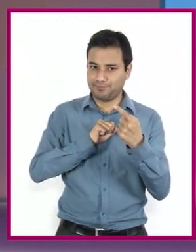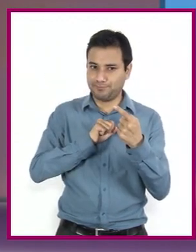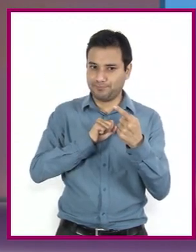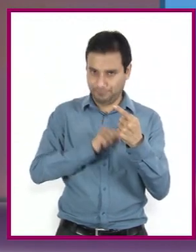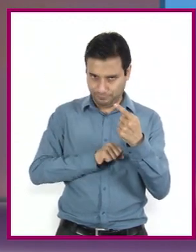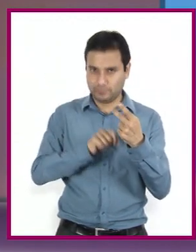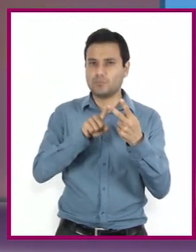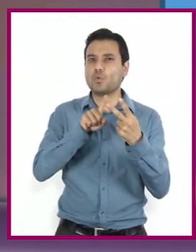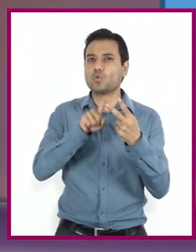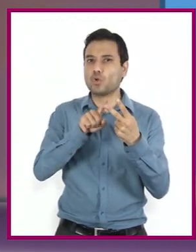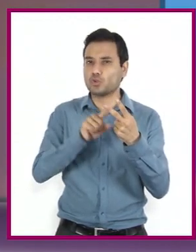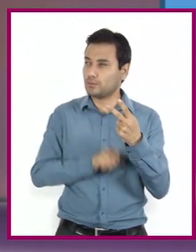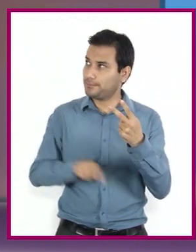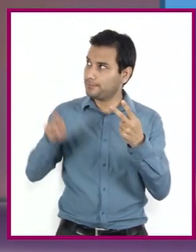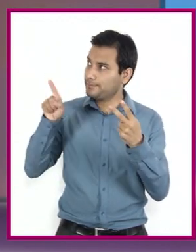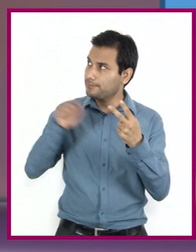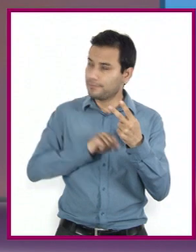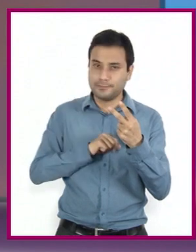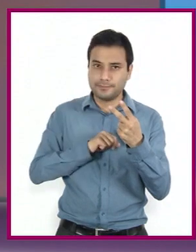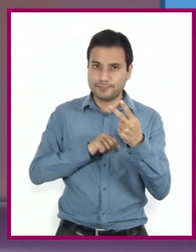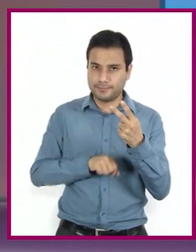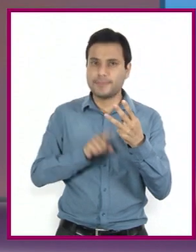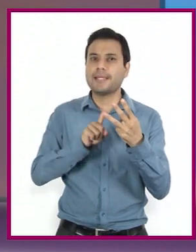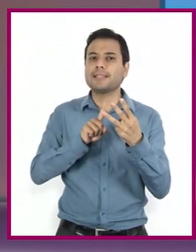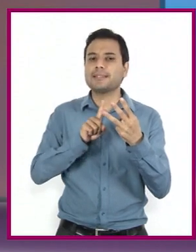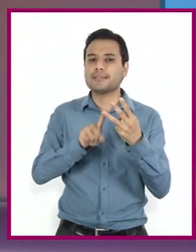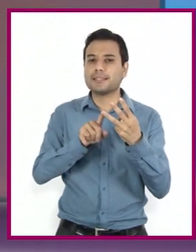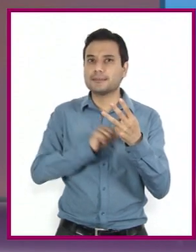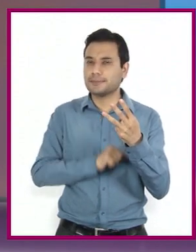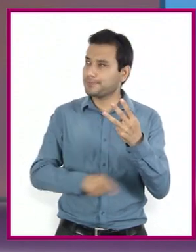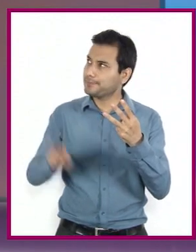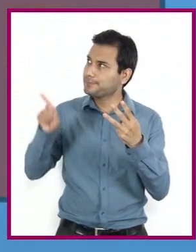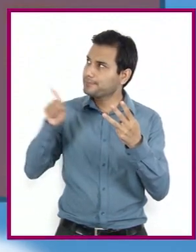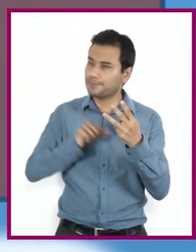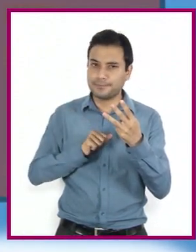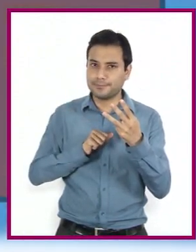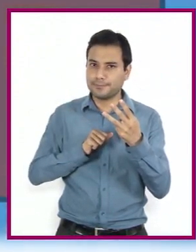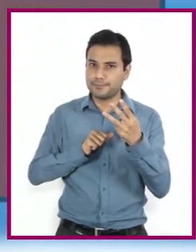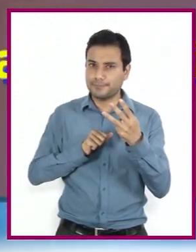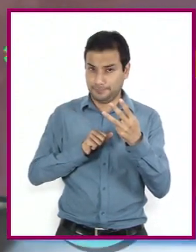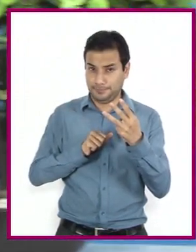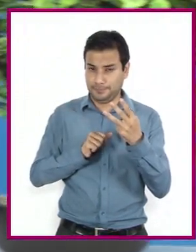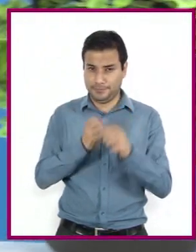sido sus funciones? ¿Qué entendemos por alternancia política?